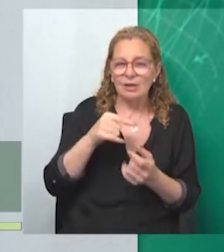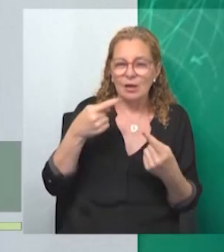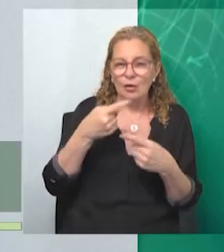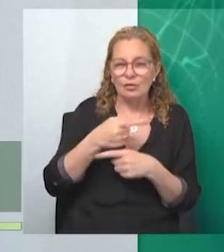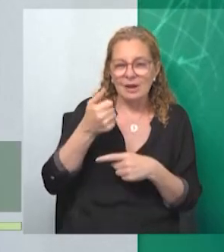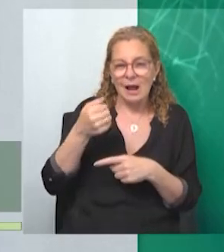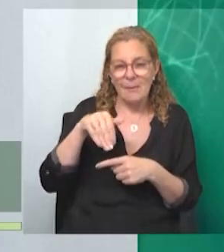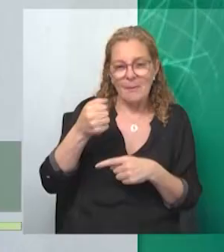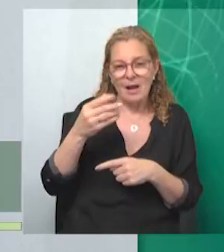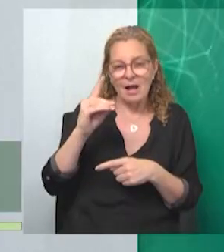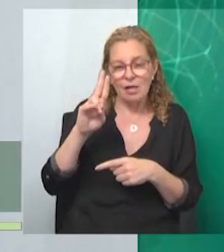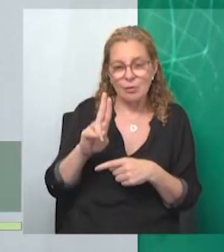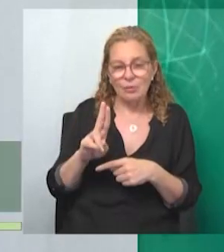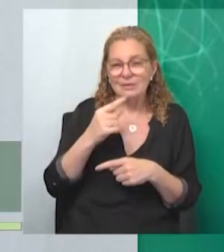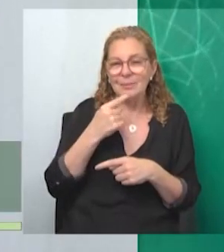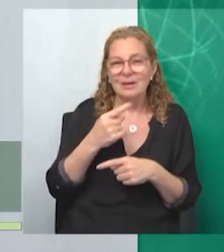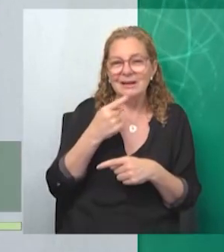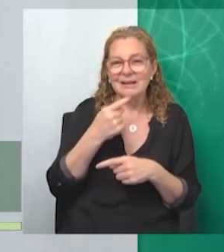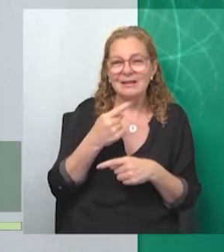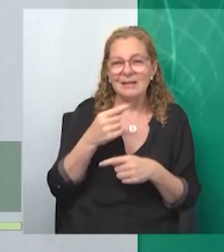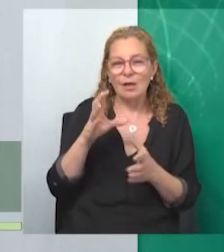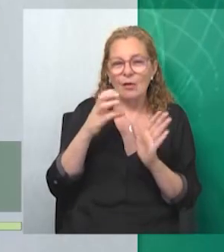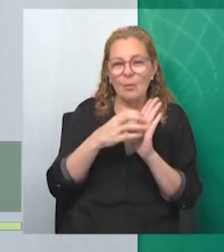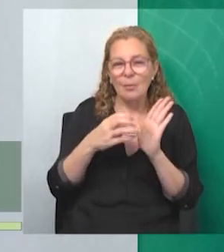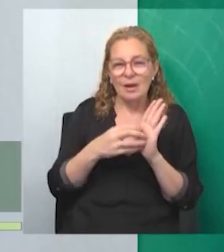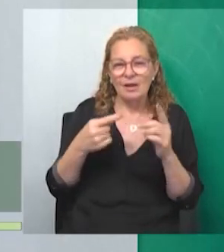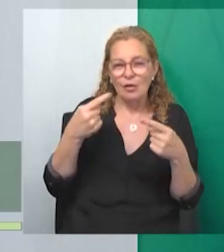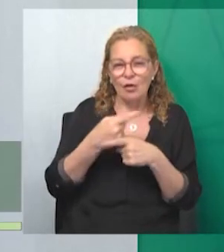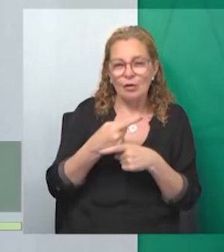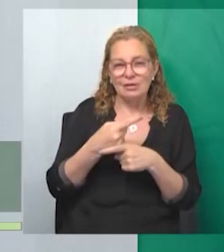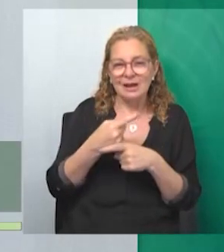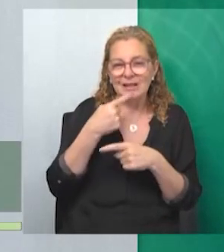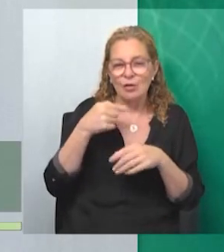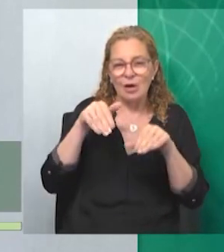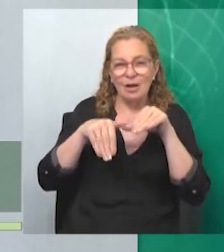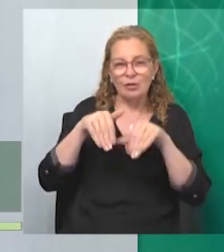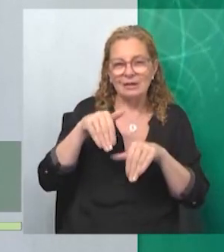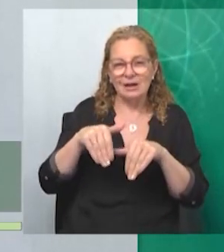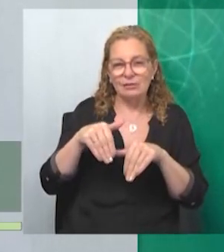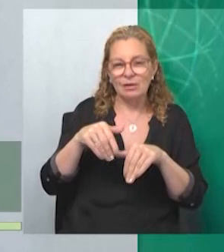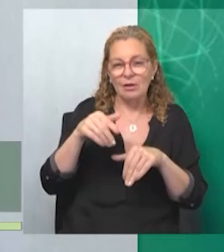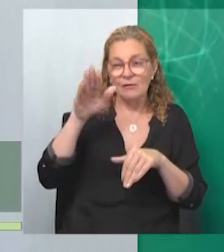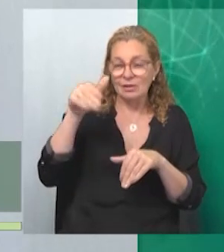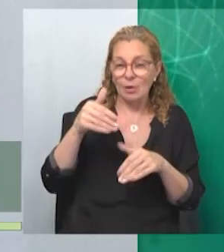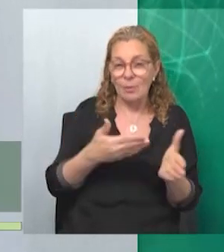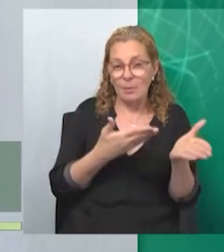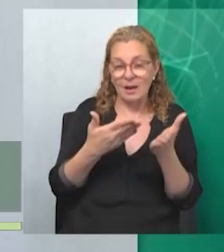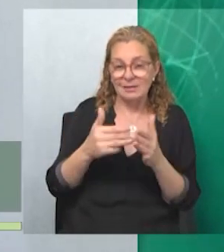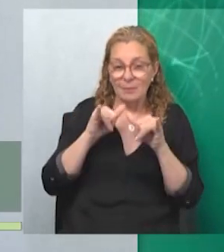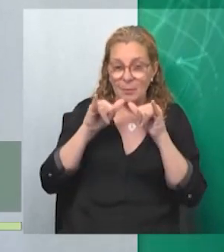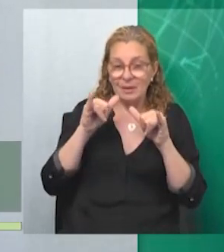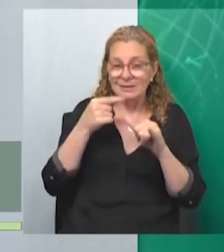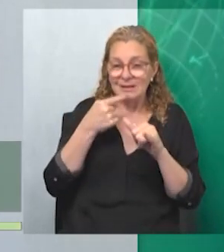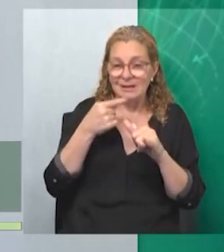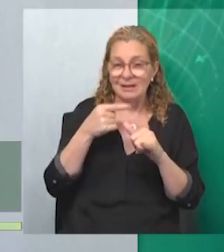amado y José francini ivle por el uso de simbología del bismo en la que la corte electoral instó a evitar propaganda electoral que